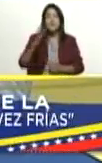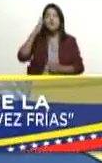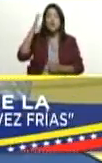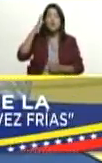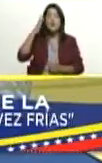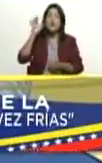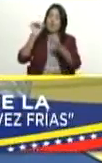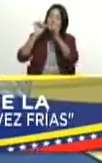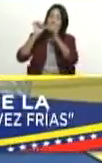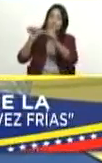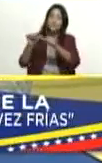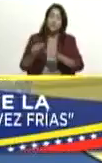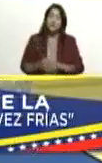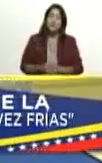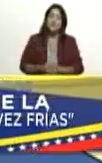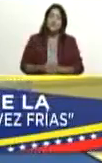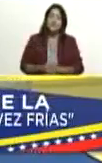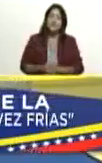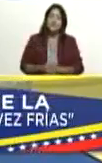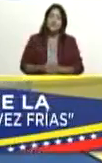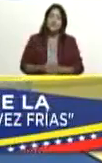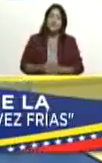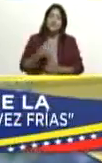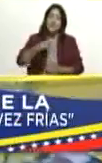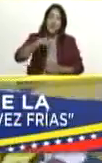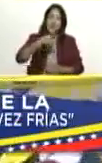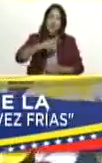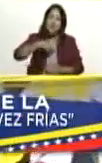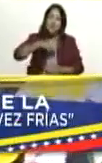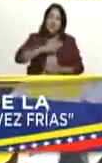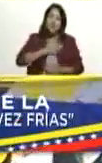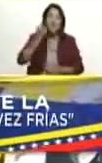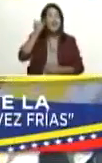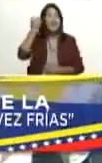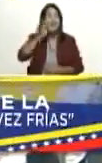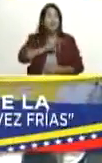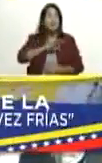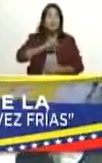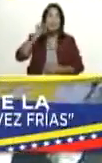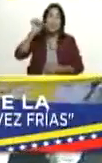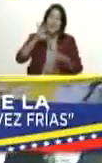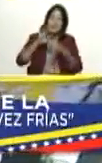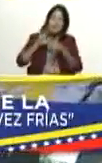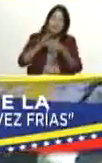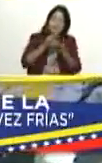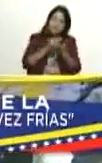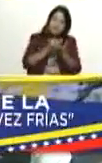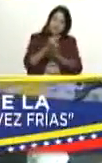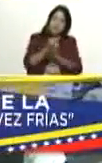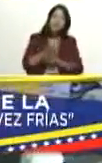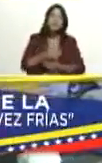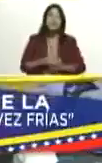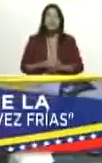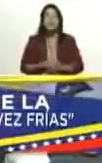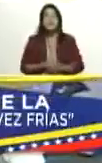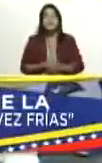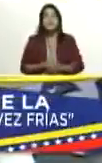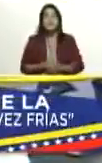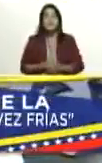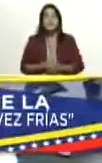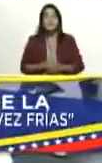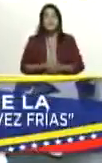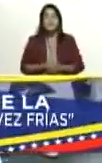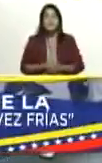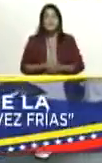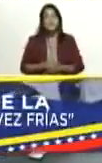y creer. Sigamos siendo fieles a nuestros ideales sociales como deber supremo.